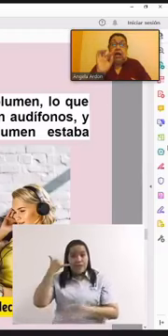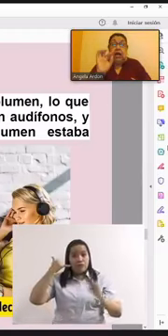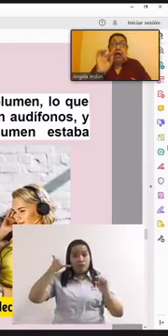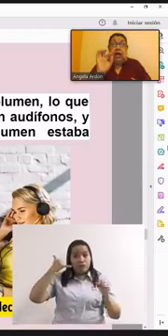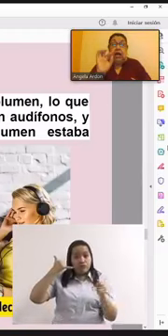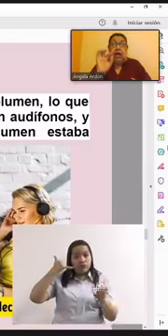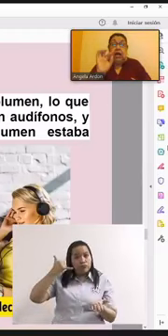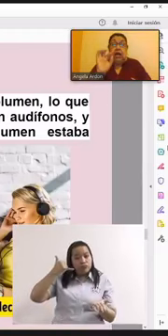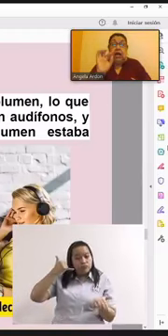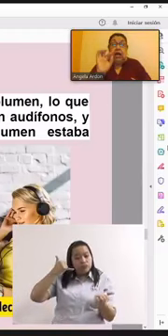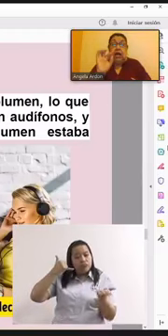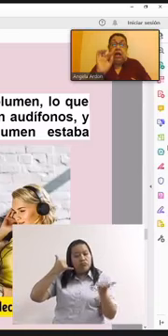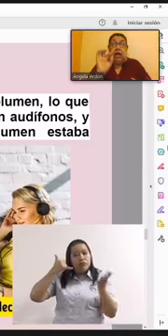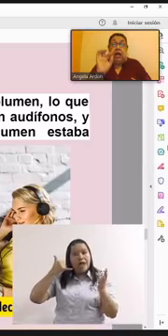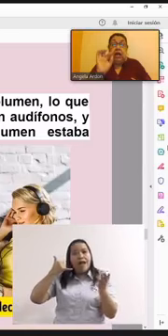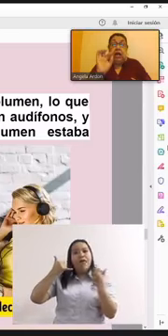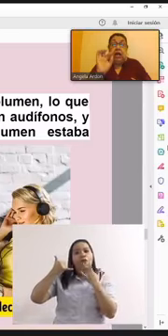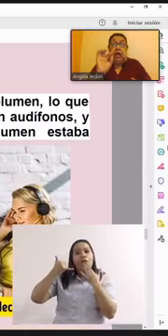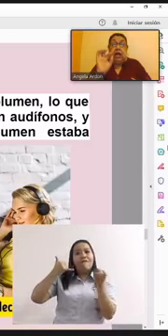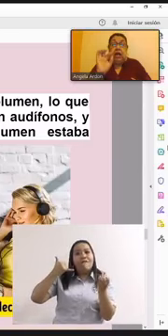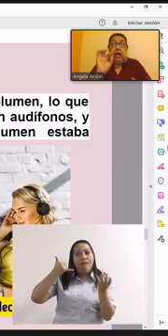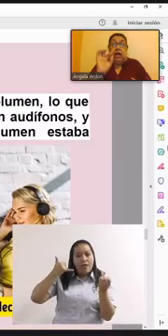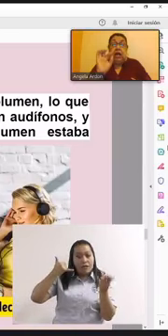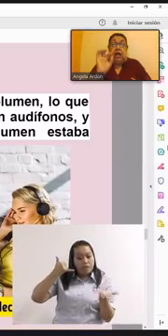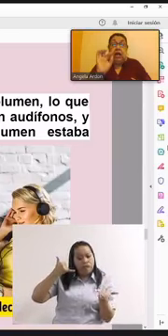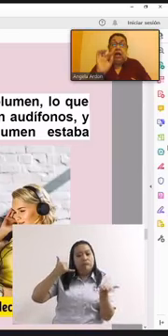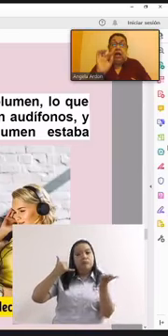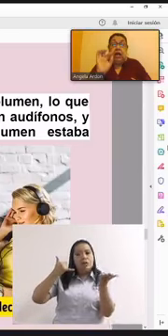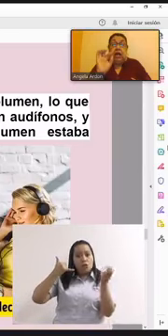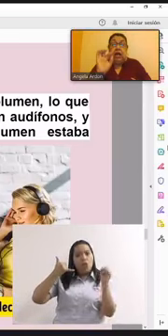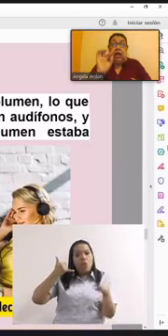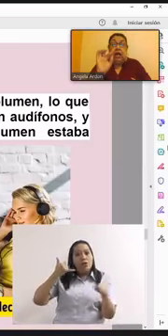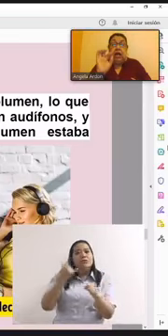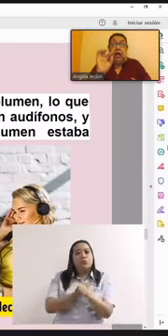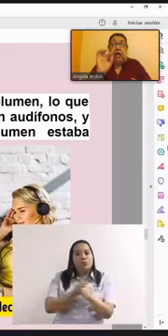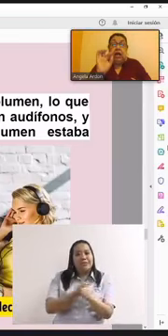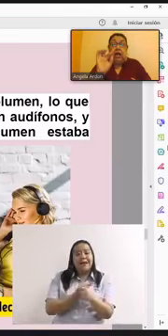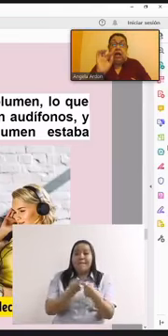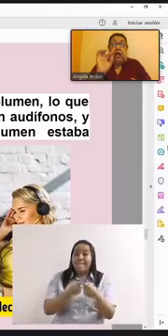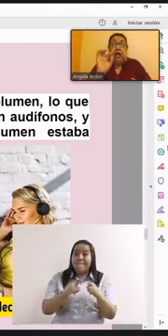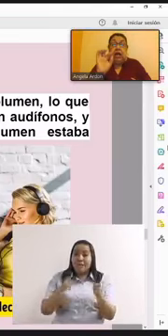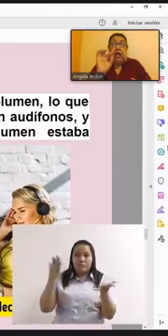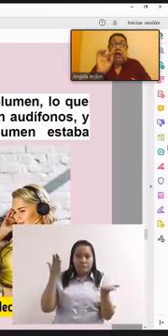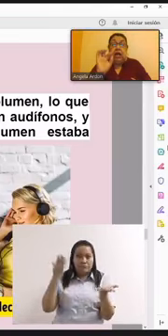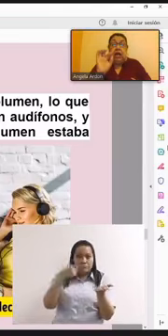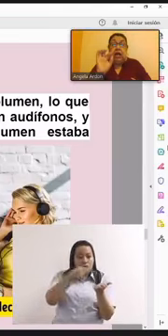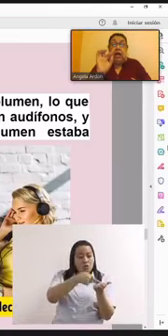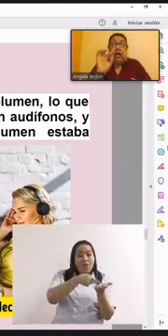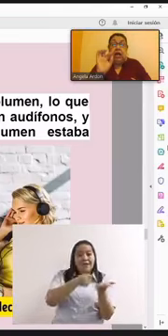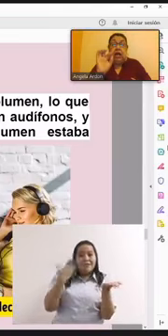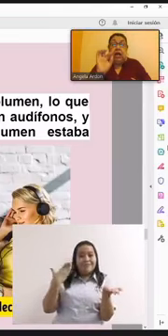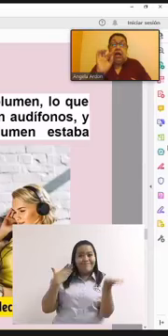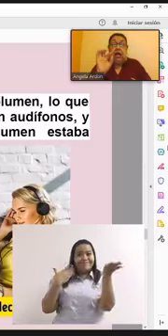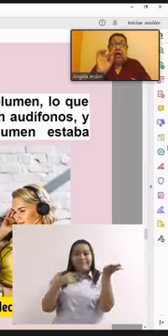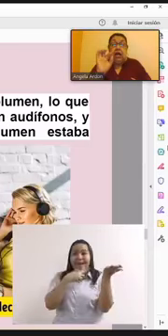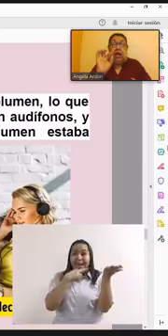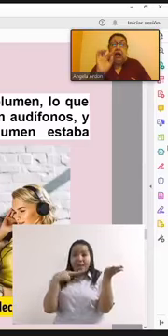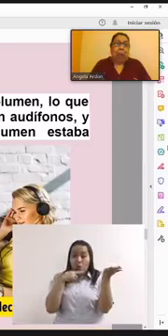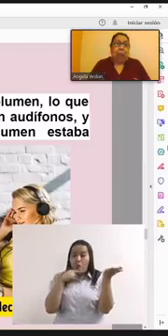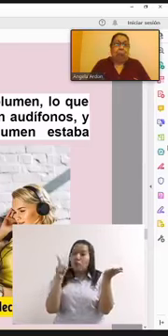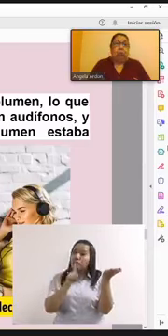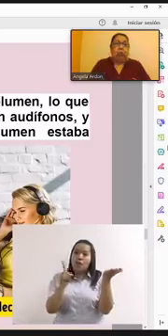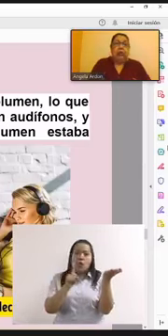esté verde, es accesible, usted puede usar. Cuando ya sale rojo, mucho cuidado, ¿verdad? Ok, la siguiente.